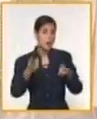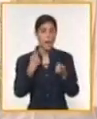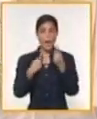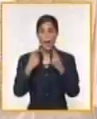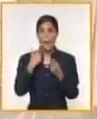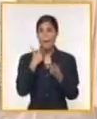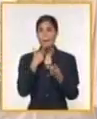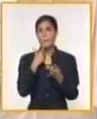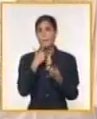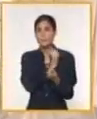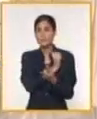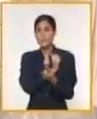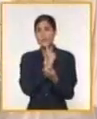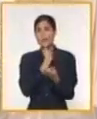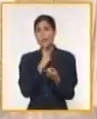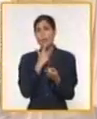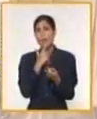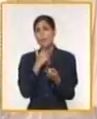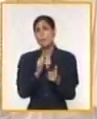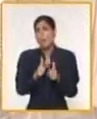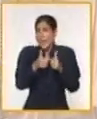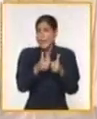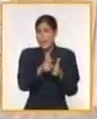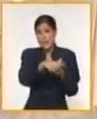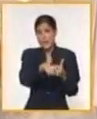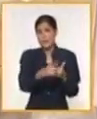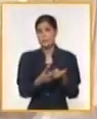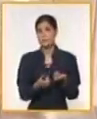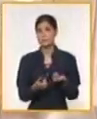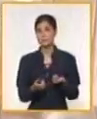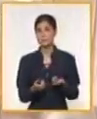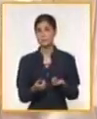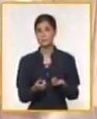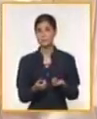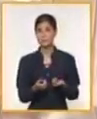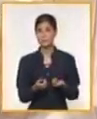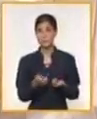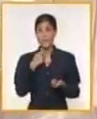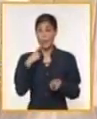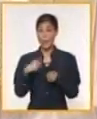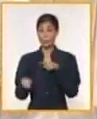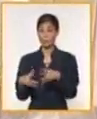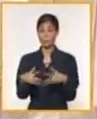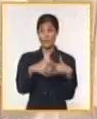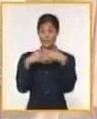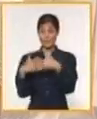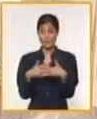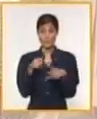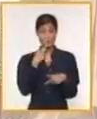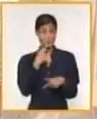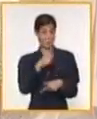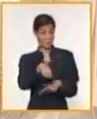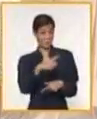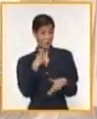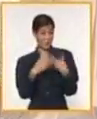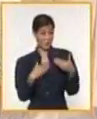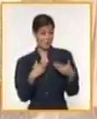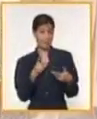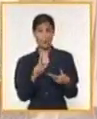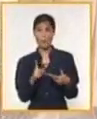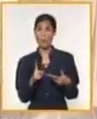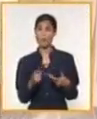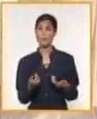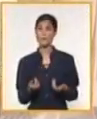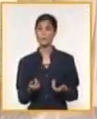lo agreden porque la puede tener, pero si está conversando con Estados Unidos. Entonces realmente yo no voy a referirme a las